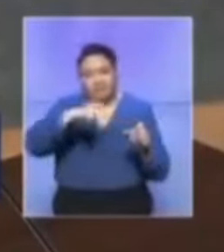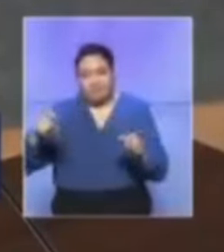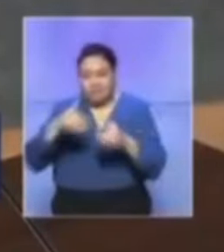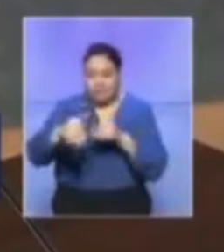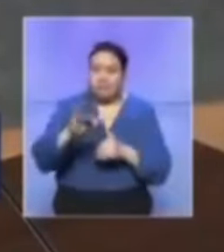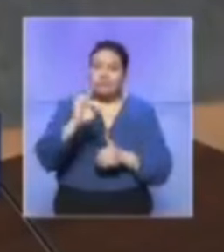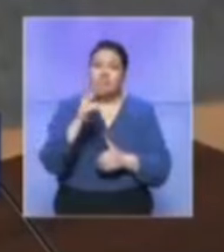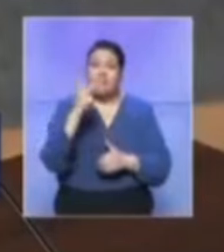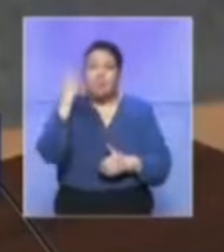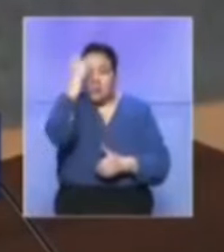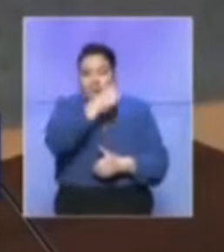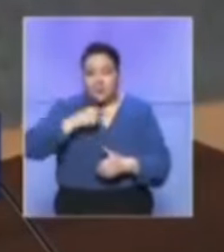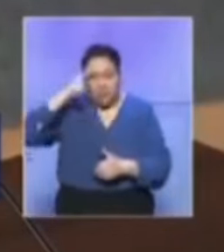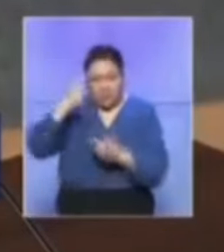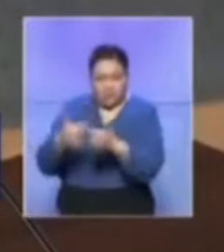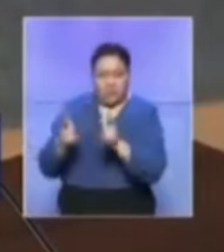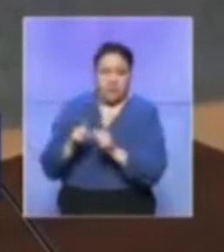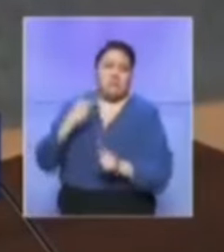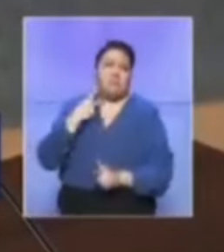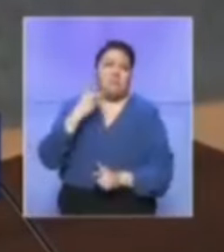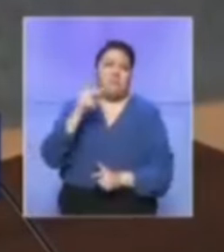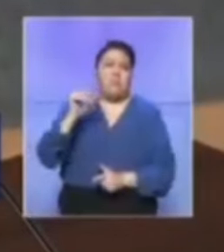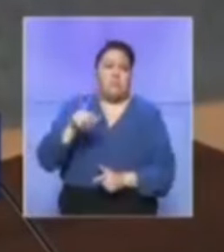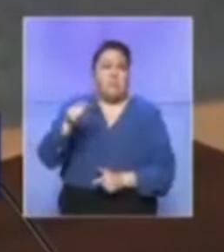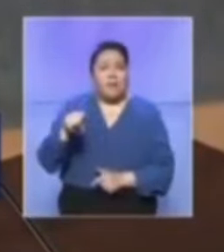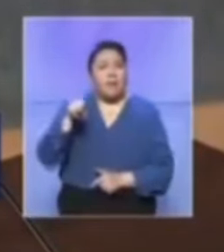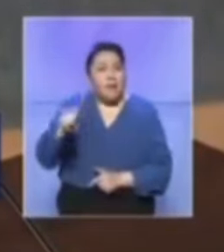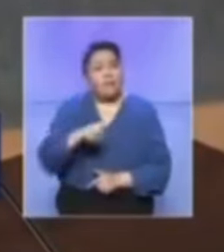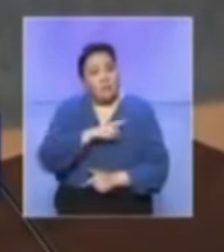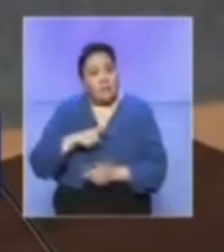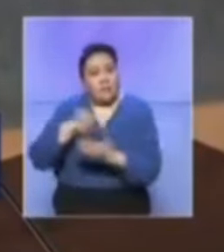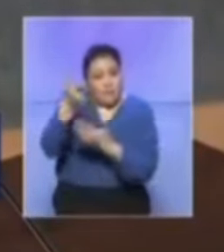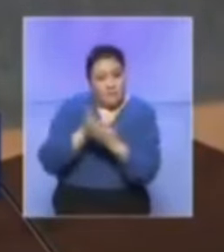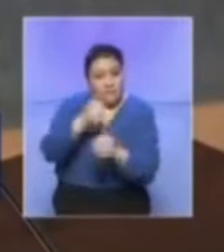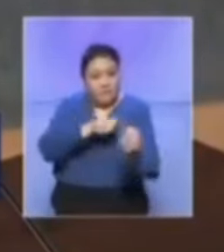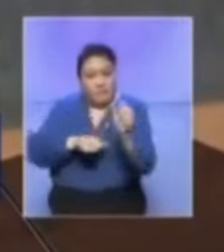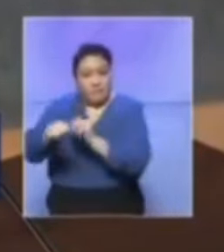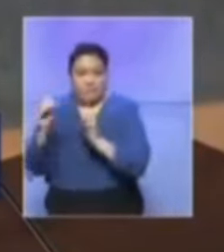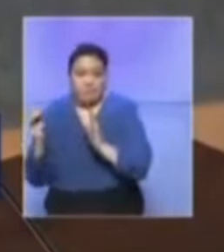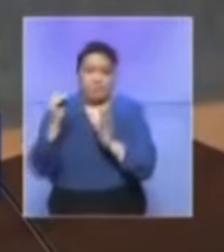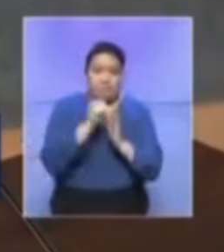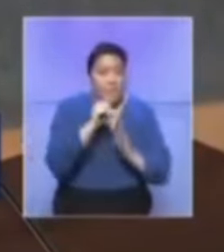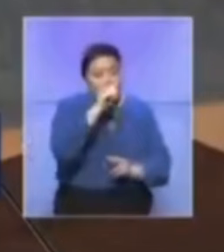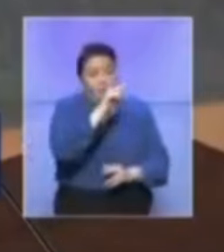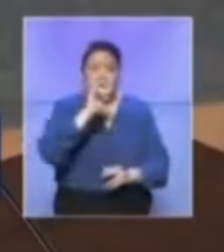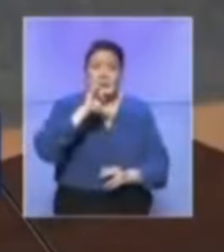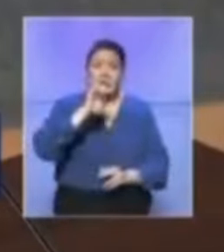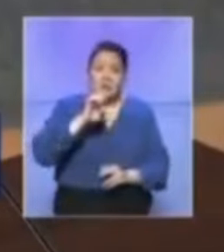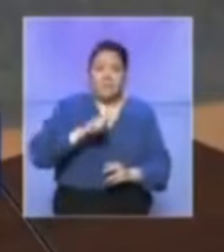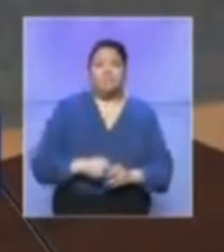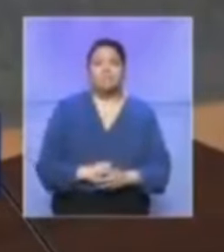de 48 horas, el Partido Acción Nacional deberá solicitar la sustitución respectiva ante la Autoridad Administrativa